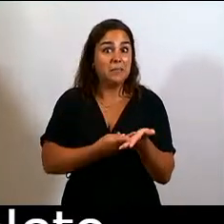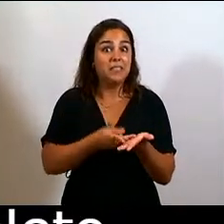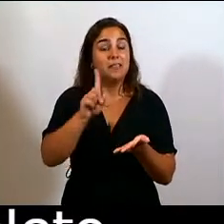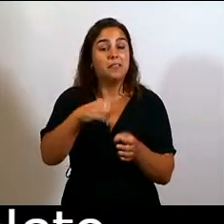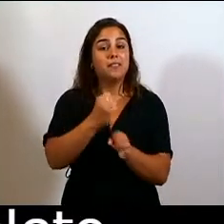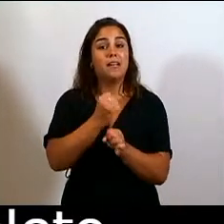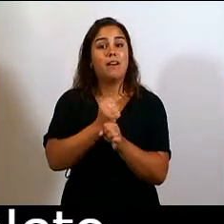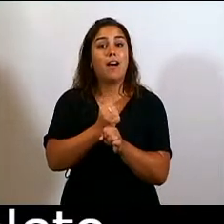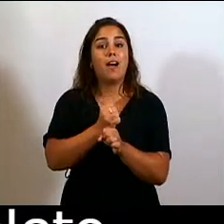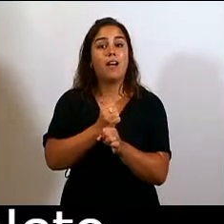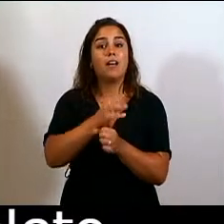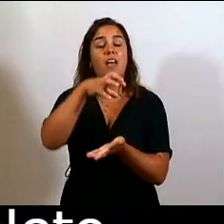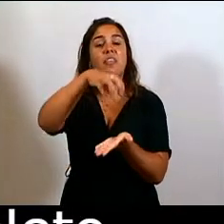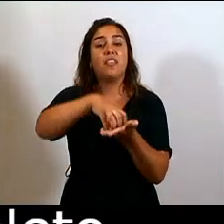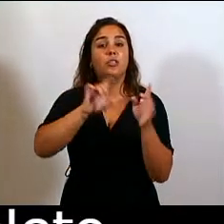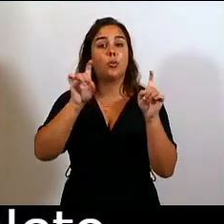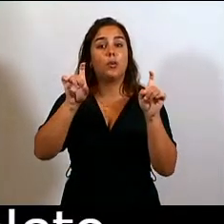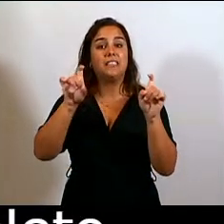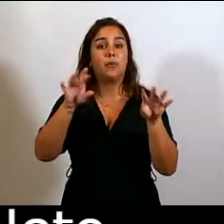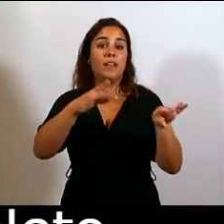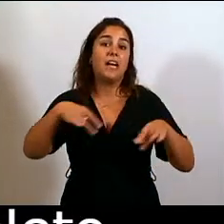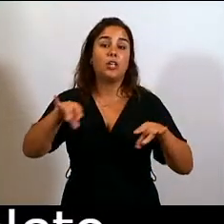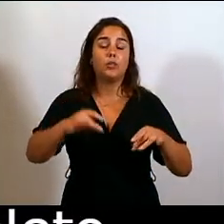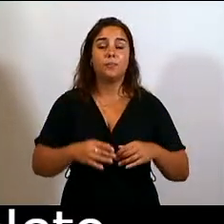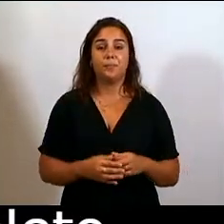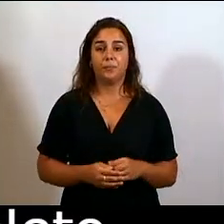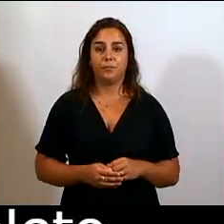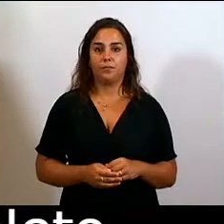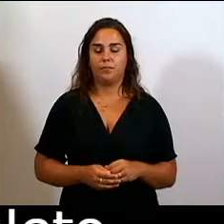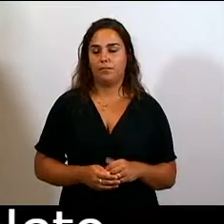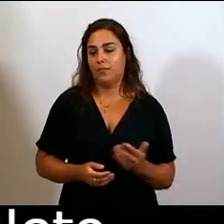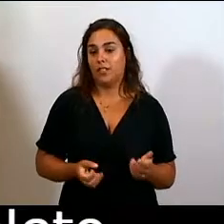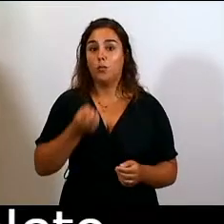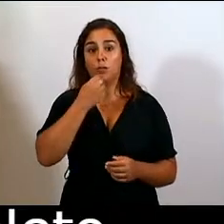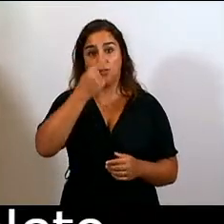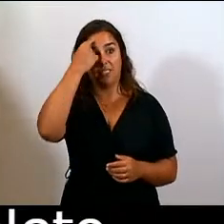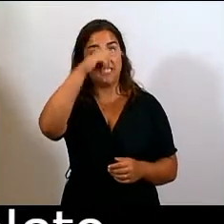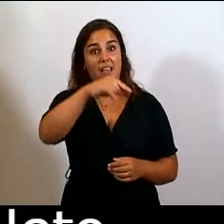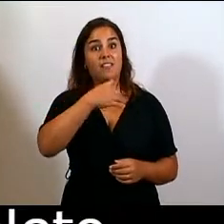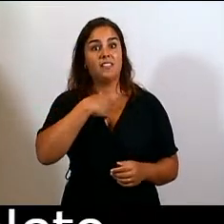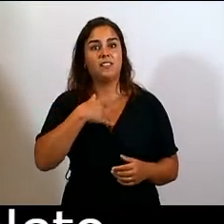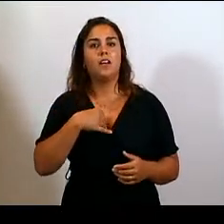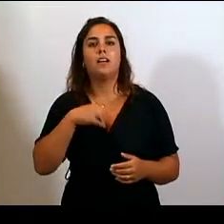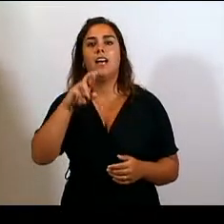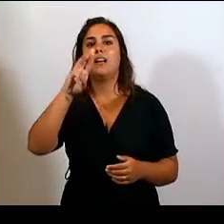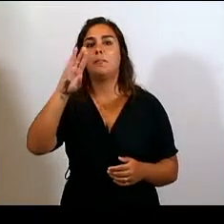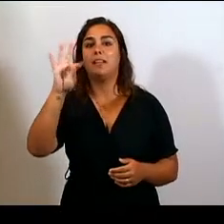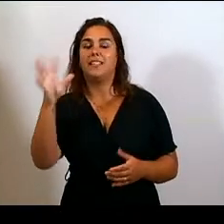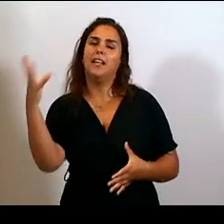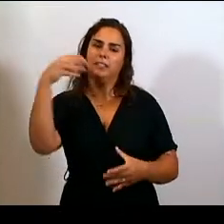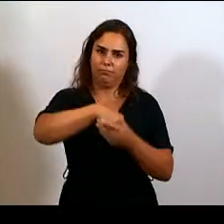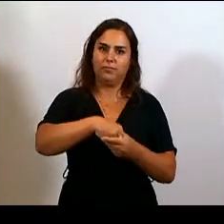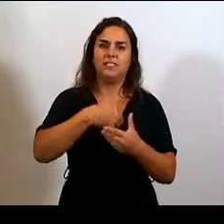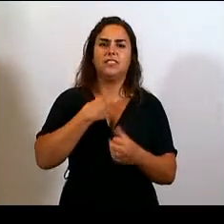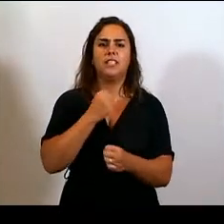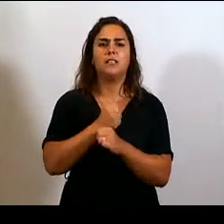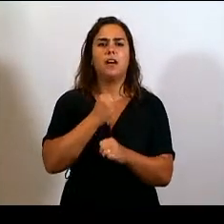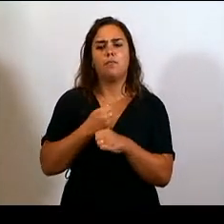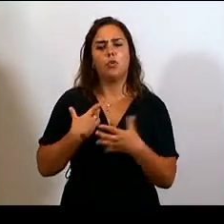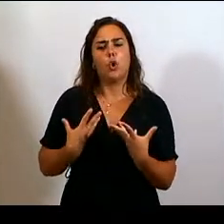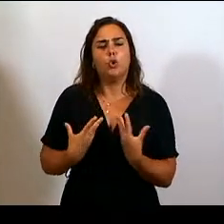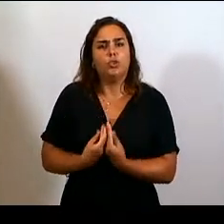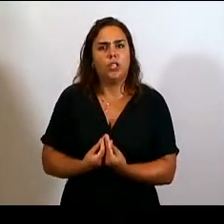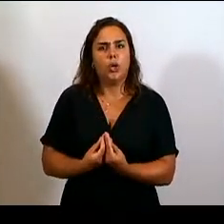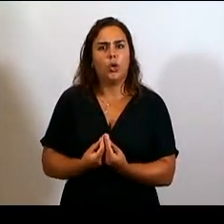en los centros educativos de la región. Los hemos incluido en la RPT, estamos trabajando continuamente para que